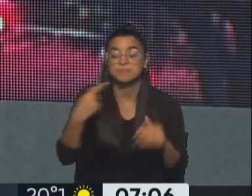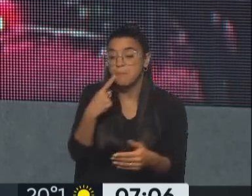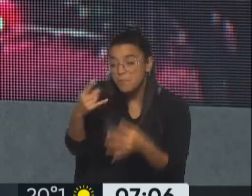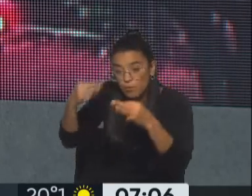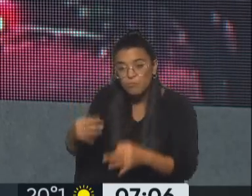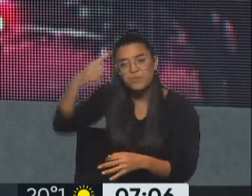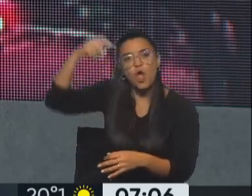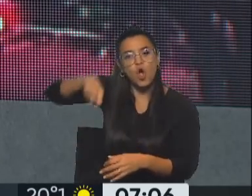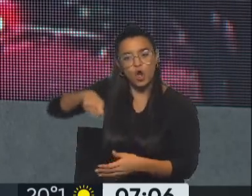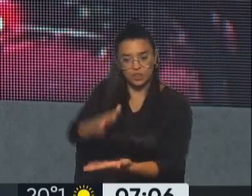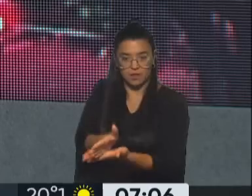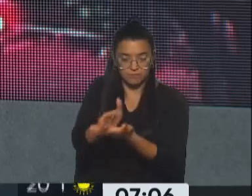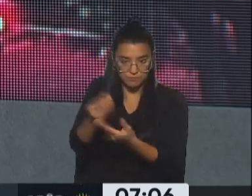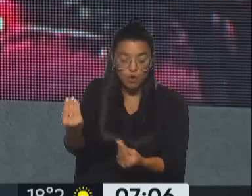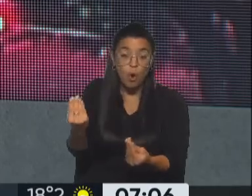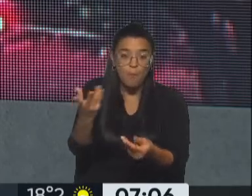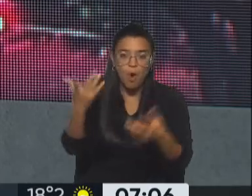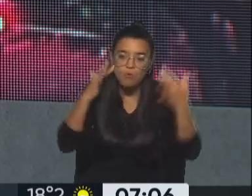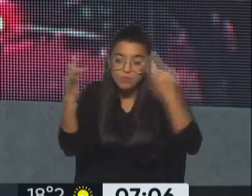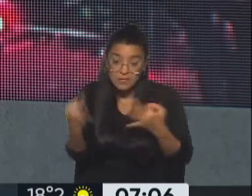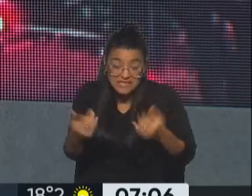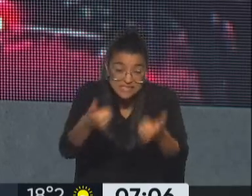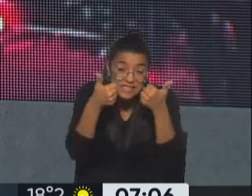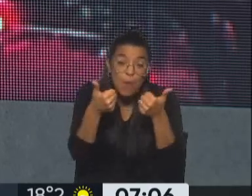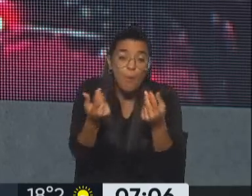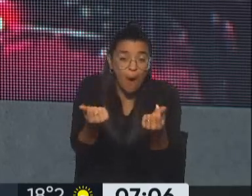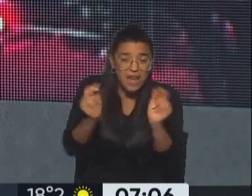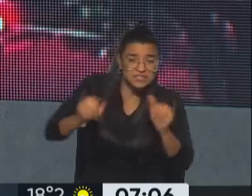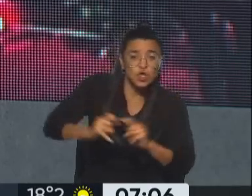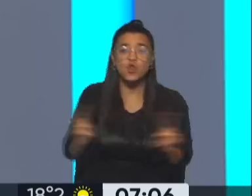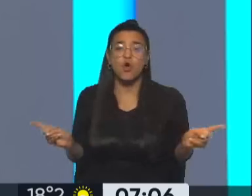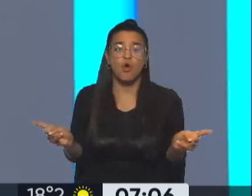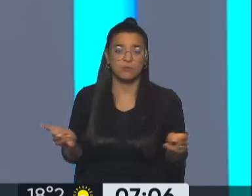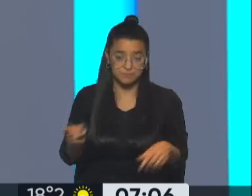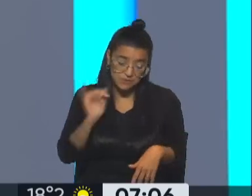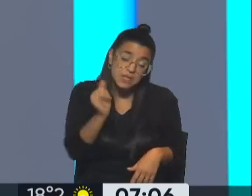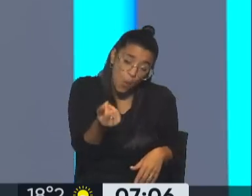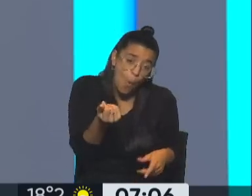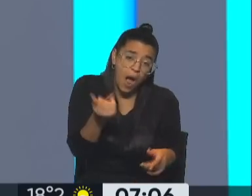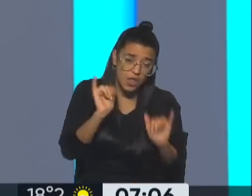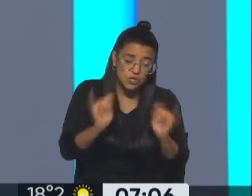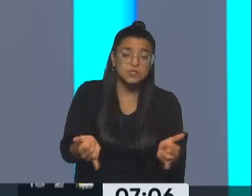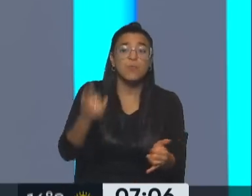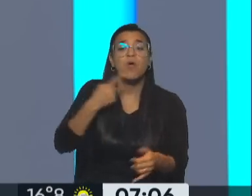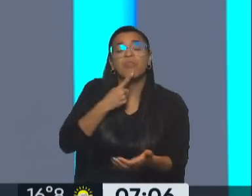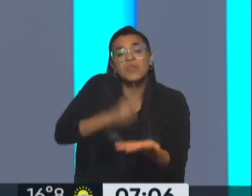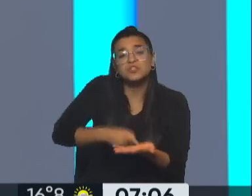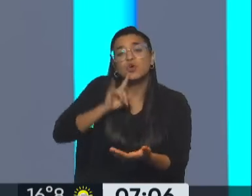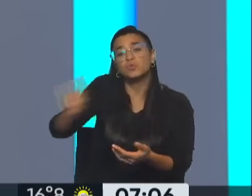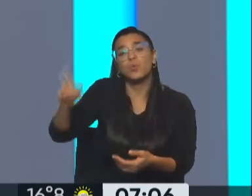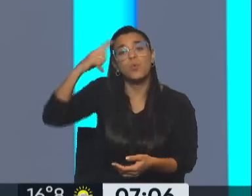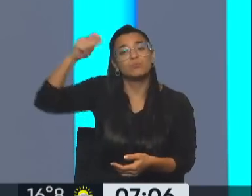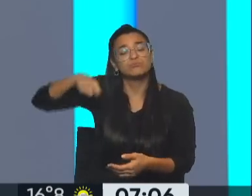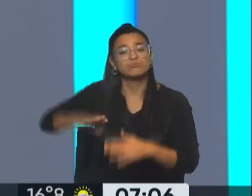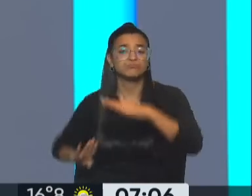la Corte como herramienta jurídica es válido o no es válido? Es válido porque lo decidió la Corte, que es la cabeza del